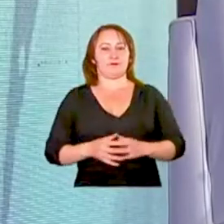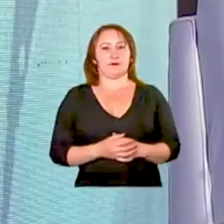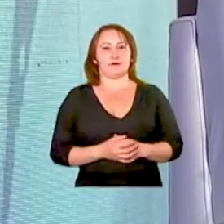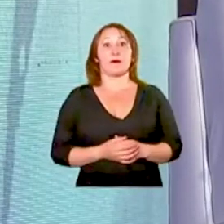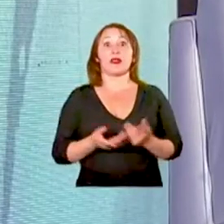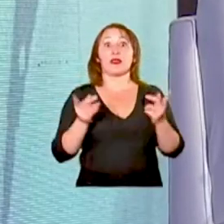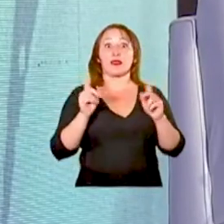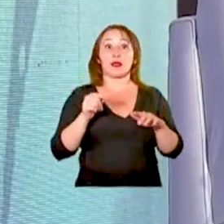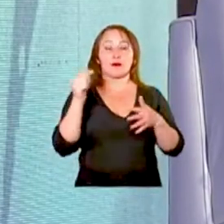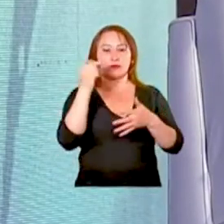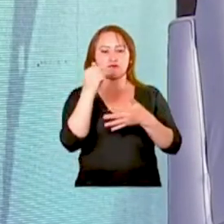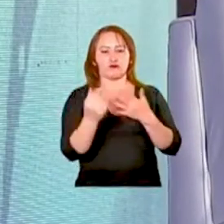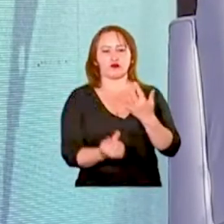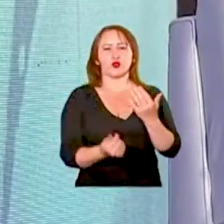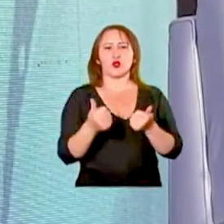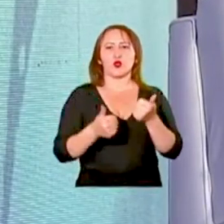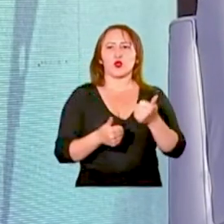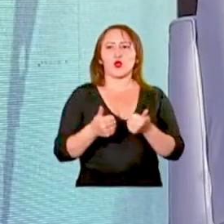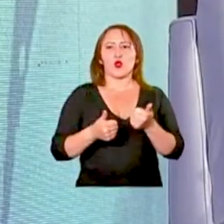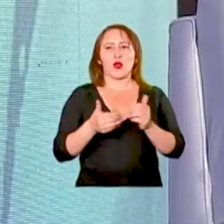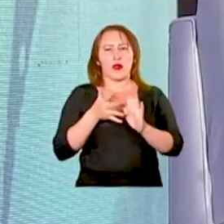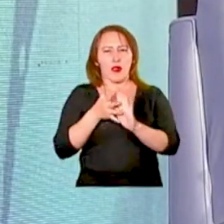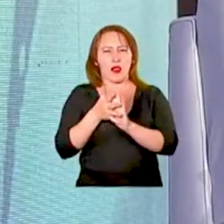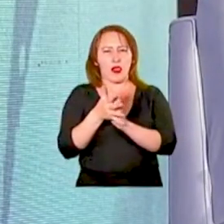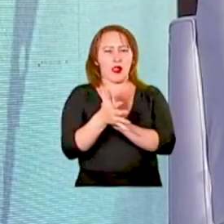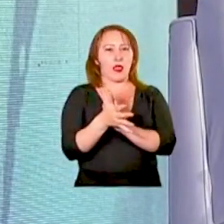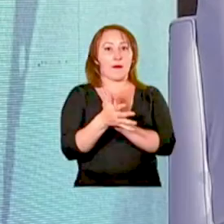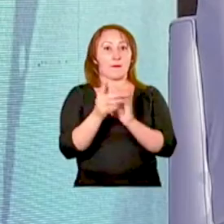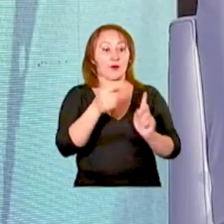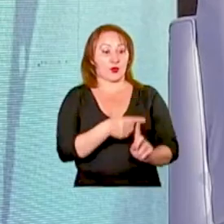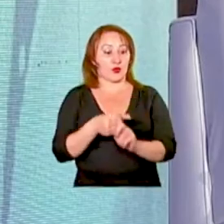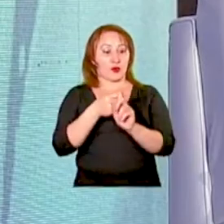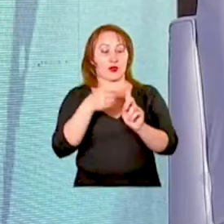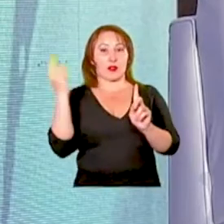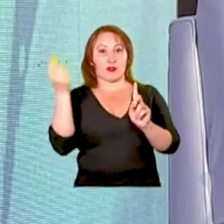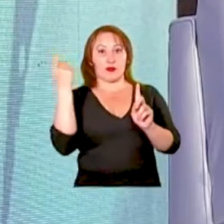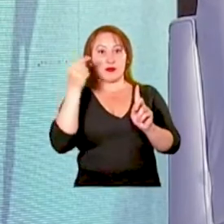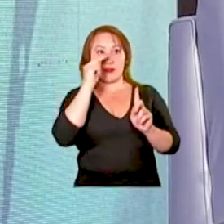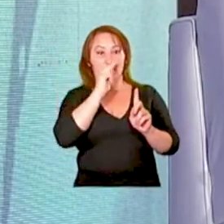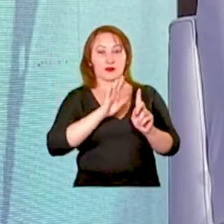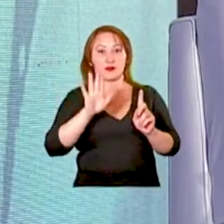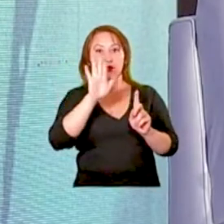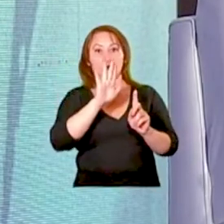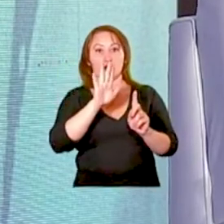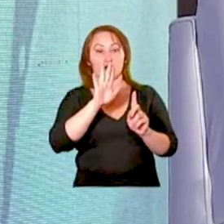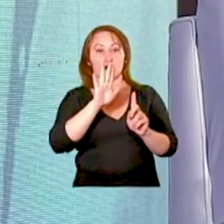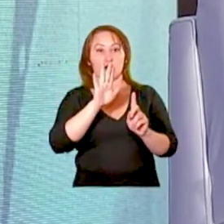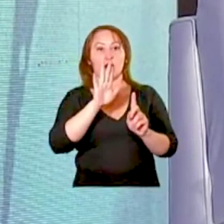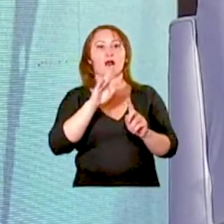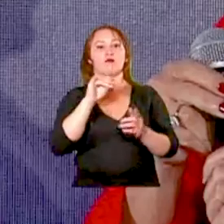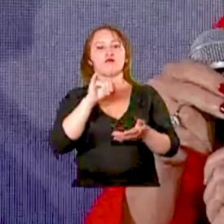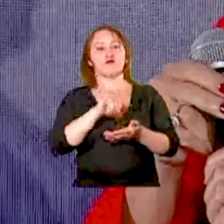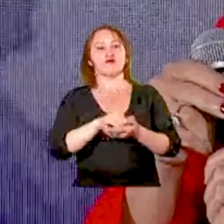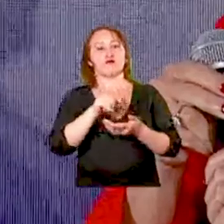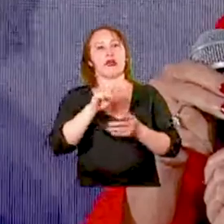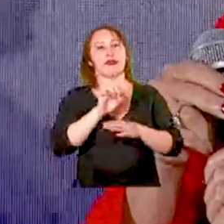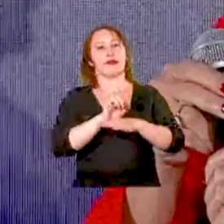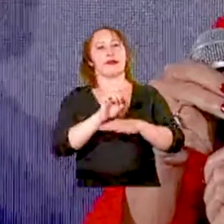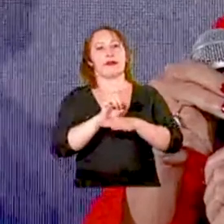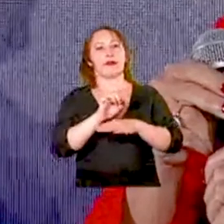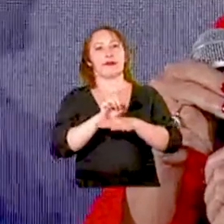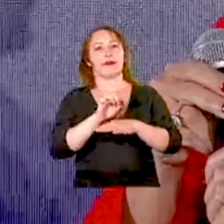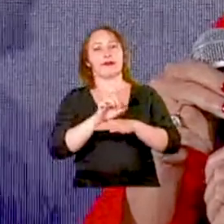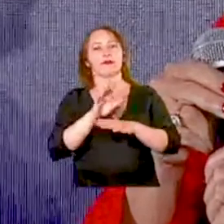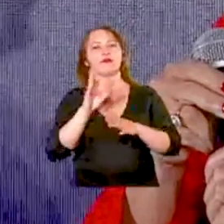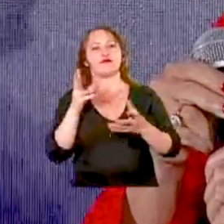y haciendo explícita mención que la Procuraduría General de la Nación es, si bien es un ente que no hace parte